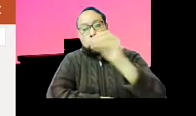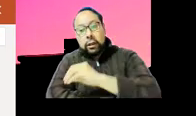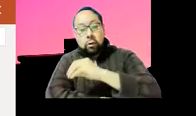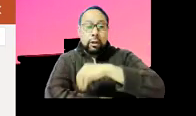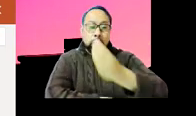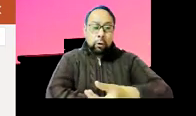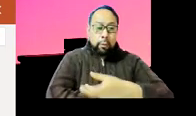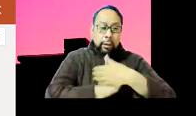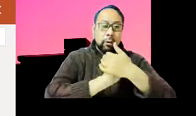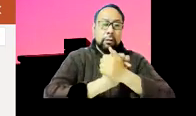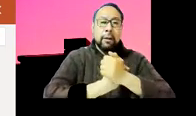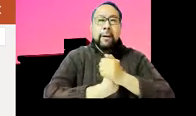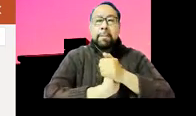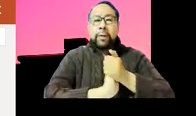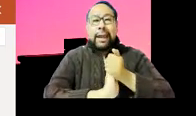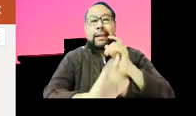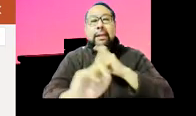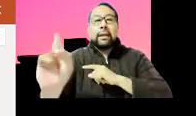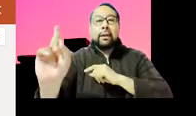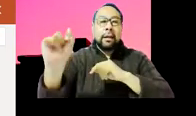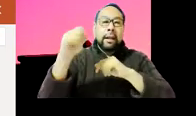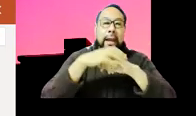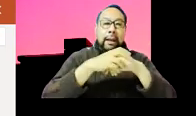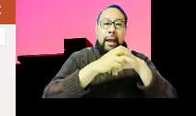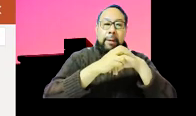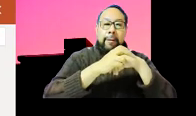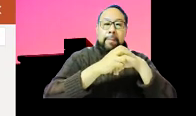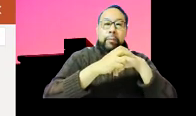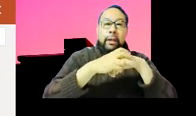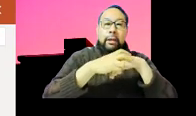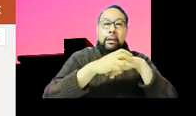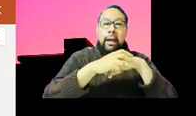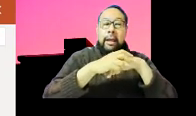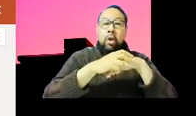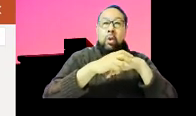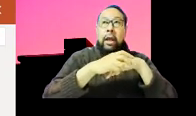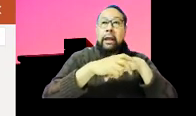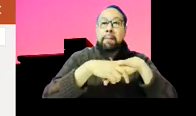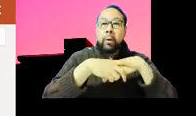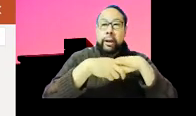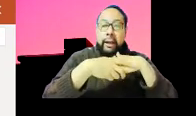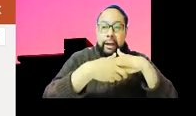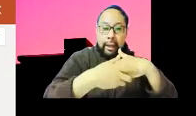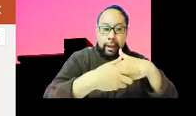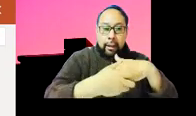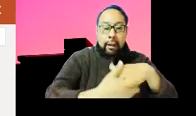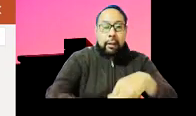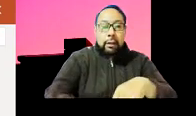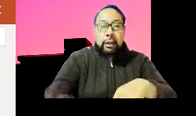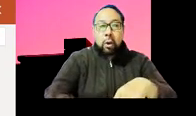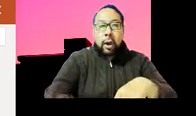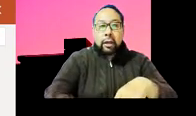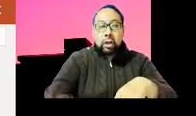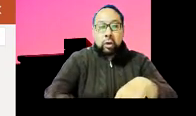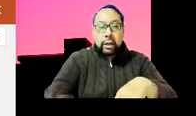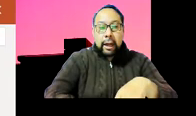los argumentos o de tus argumentos. Es decir, la clave está en nunca imponer nada